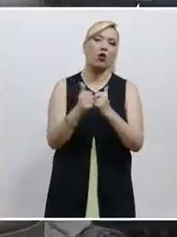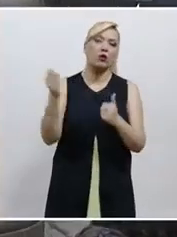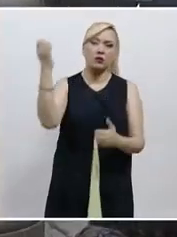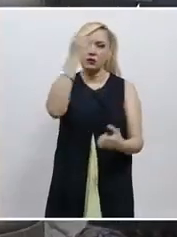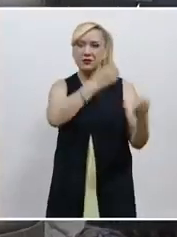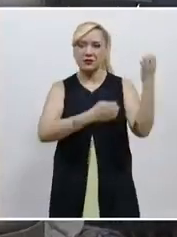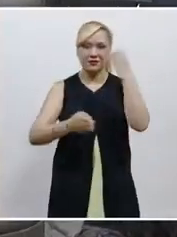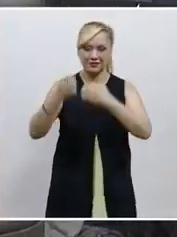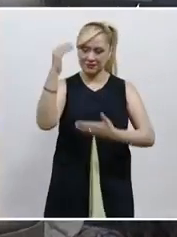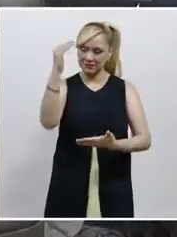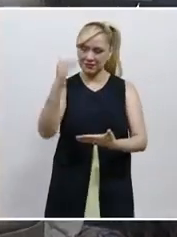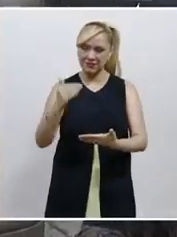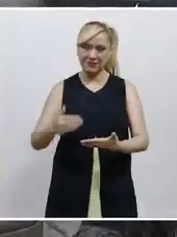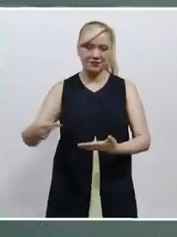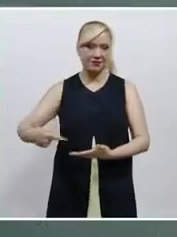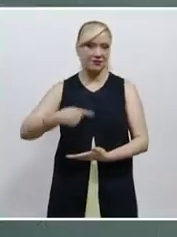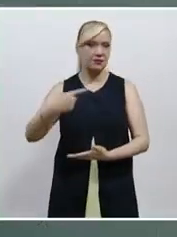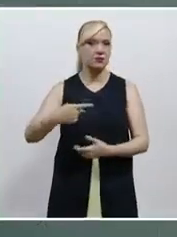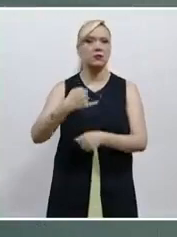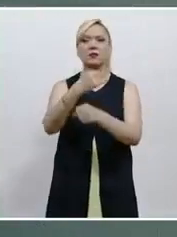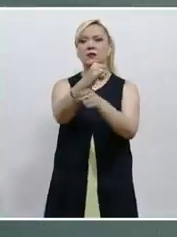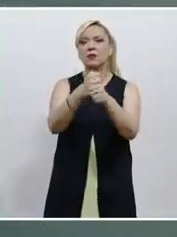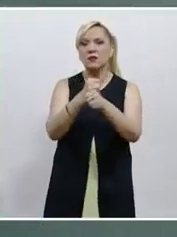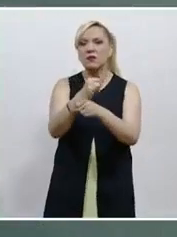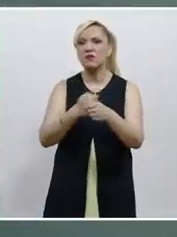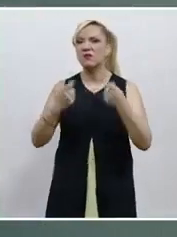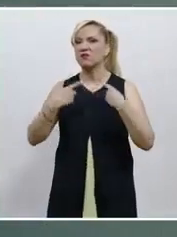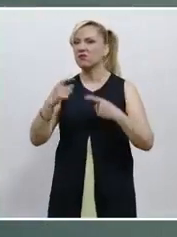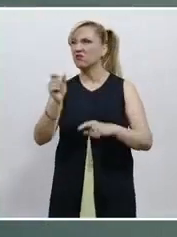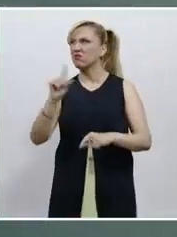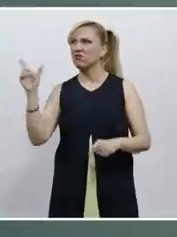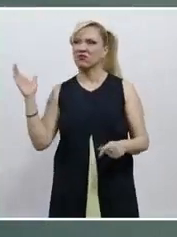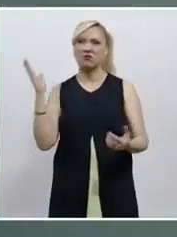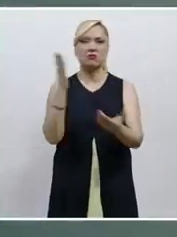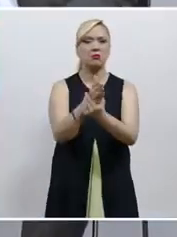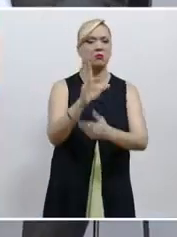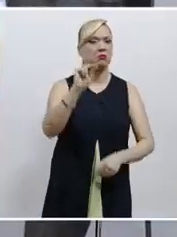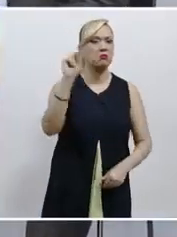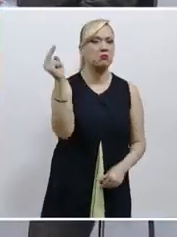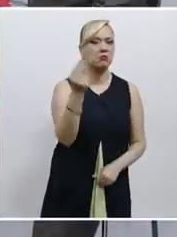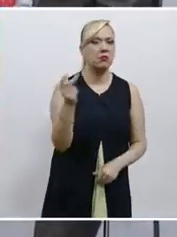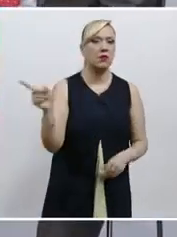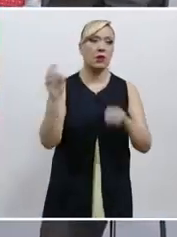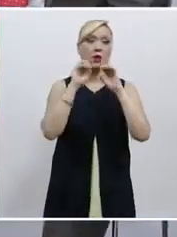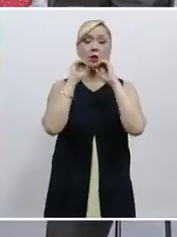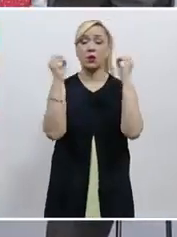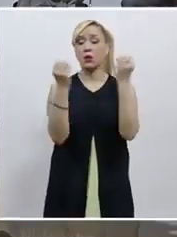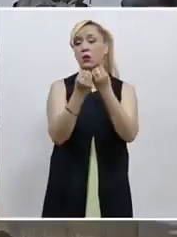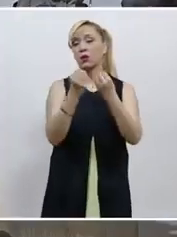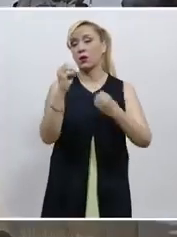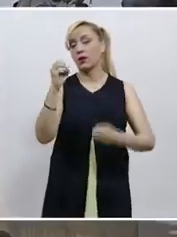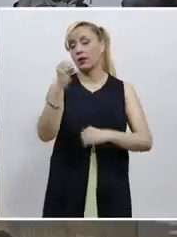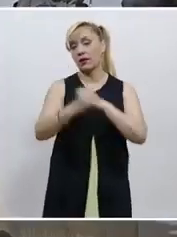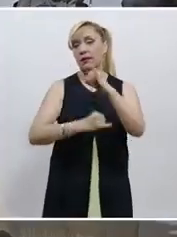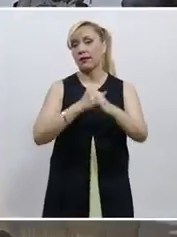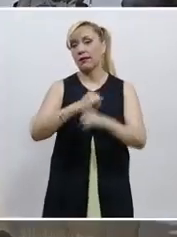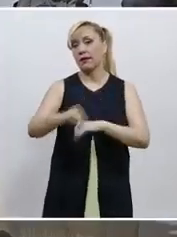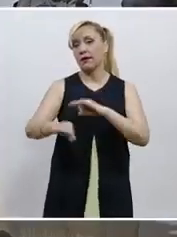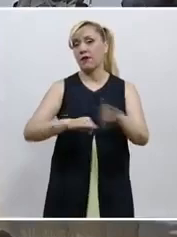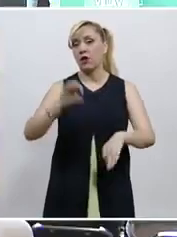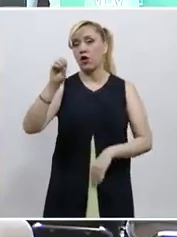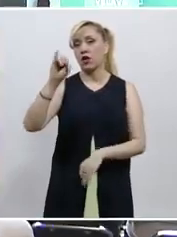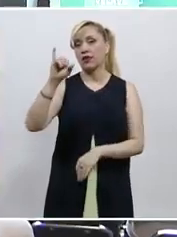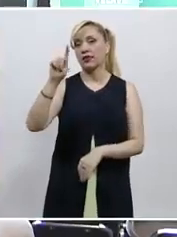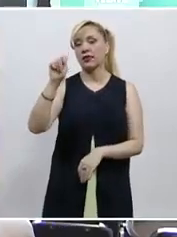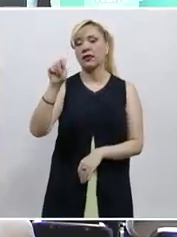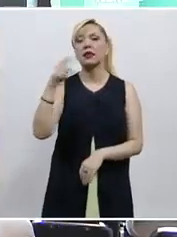un mecanismo alterno a la inspección avalado por la Organización Internacional del Trabajo, que permitirá agilizar procesos y disminuir actos de